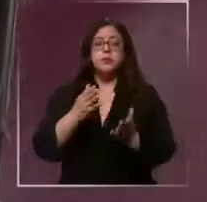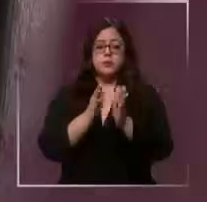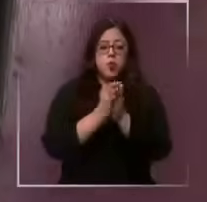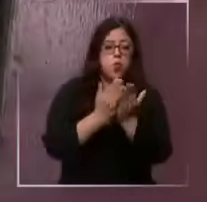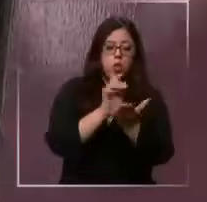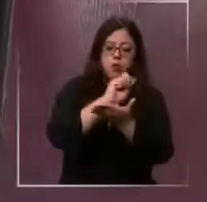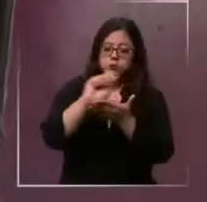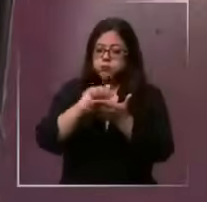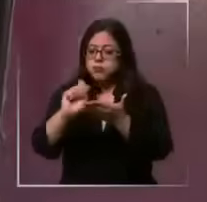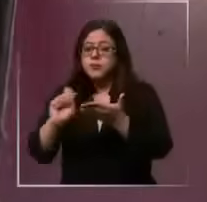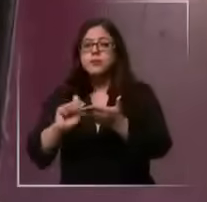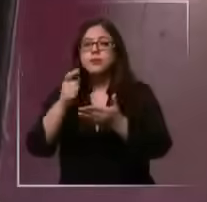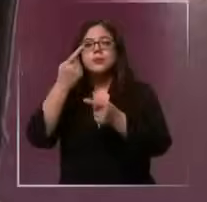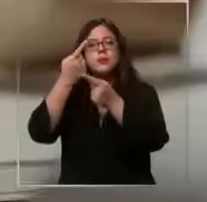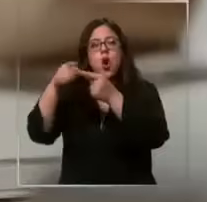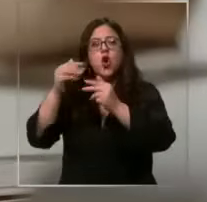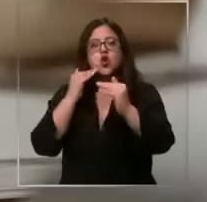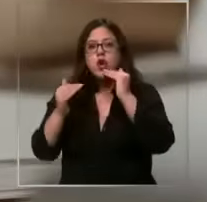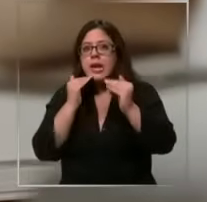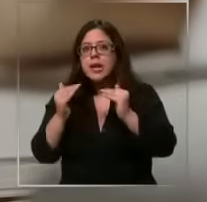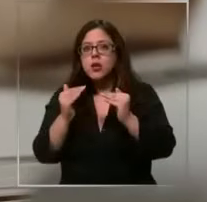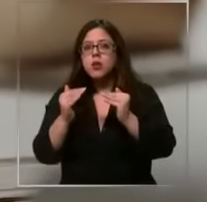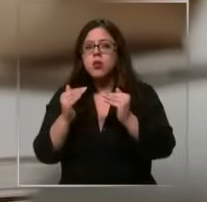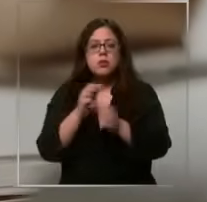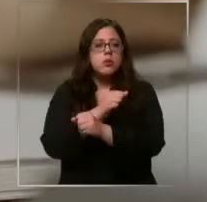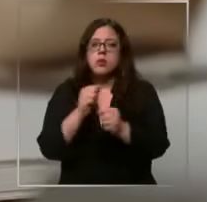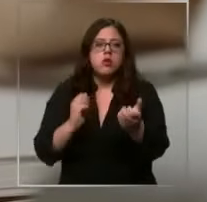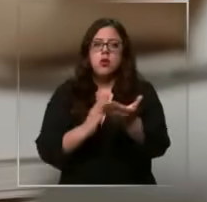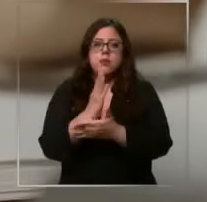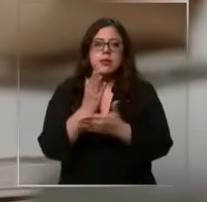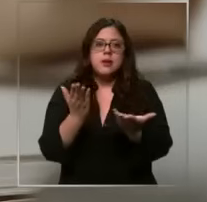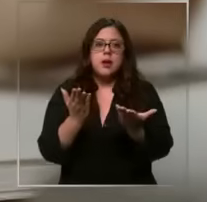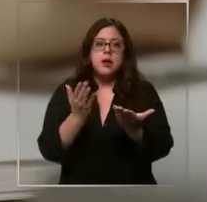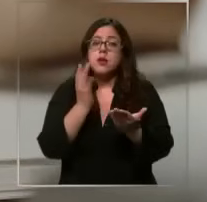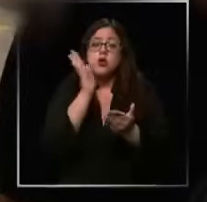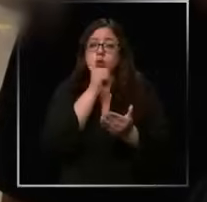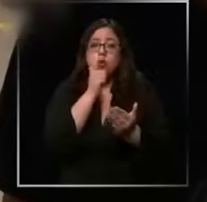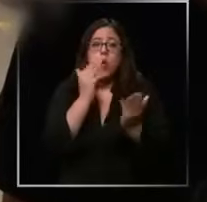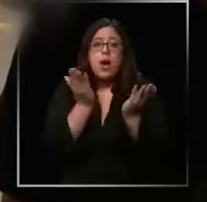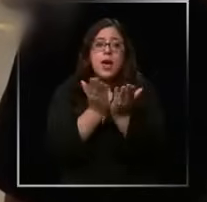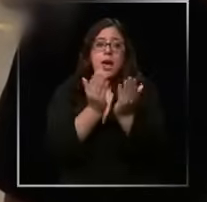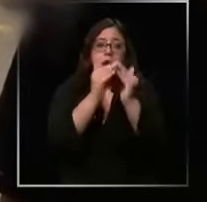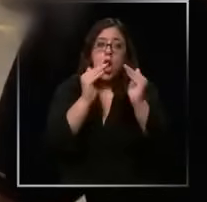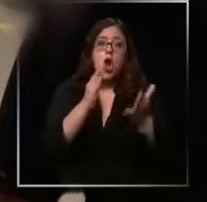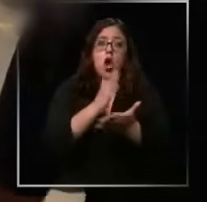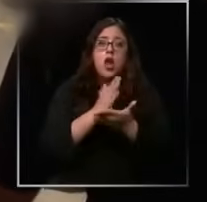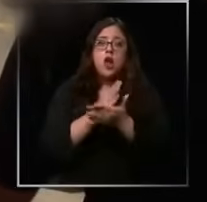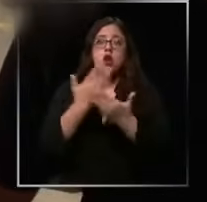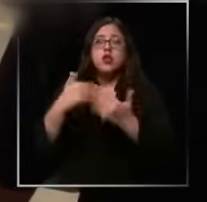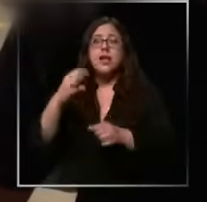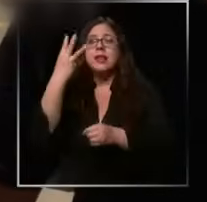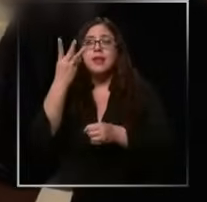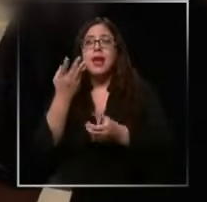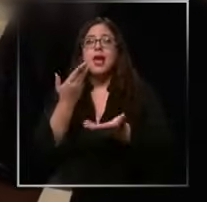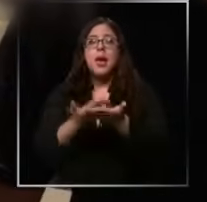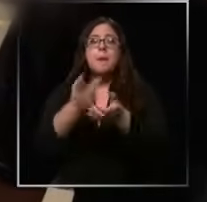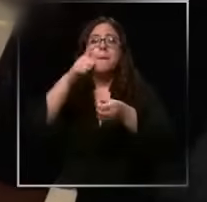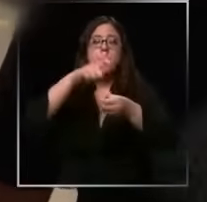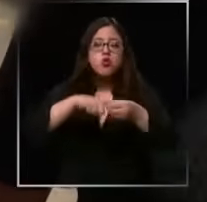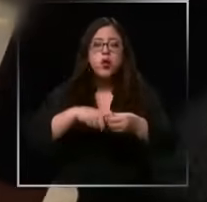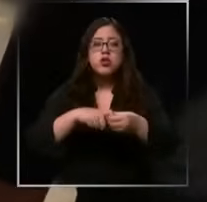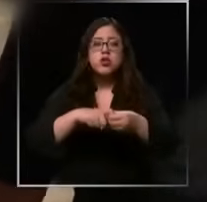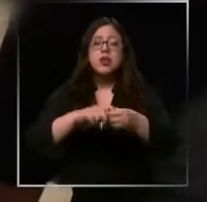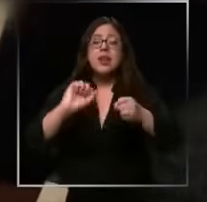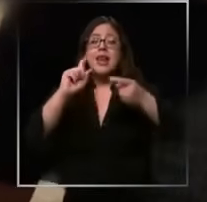cuadernos. Pero hay otros niños que aún ni siquiera tienen colegio. Llevo las tres postulaciones haciéndolas. En la